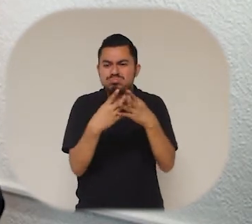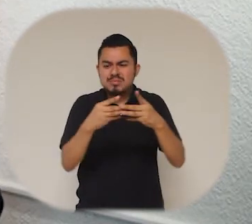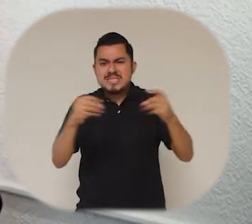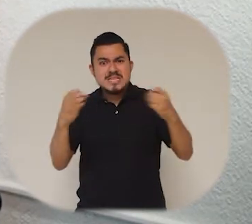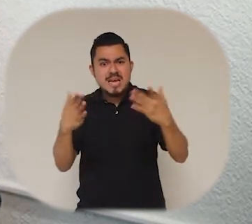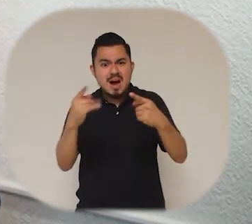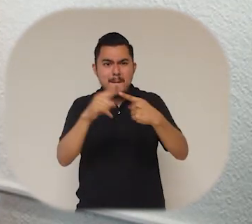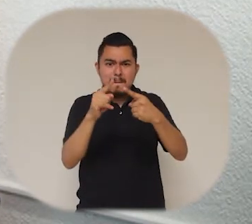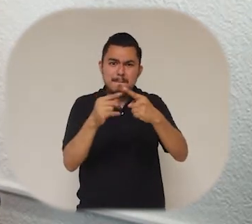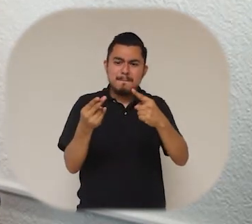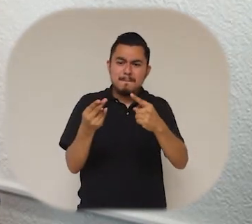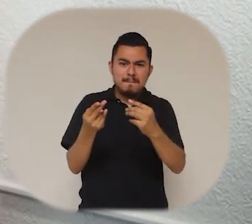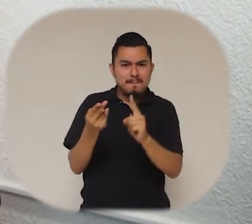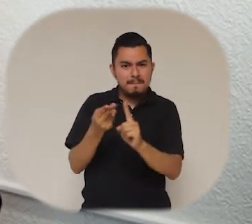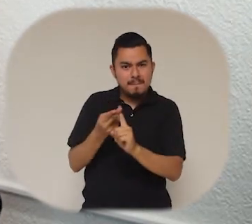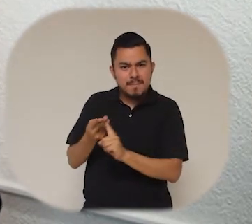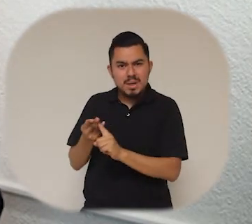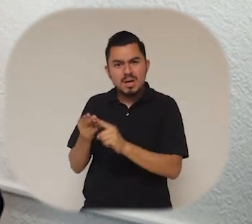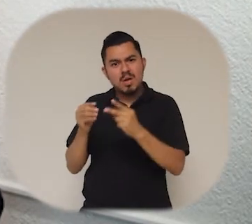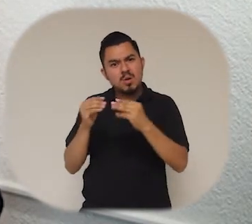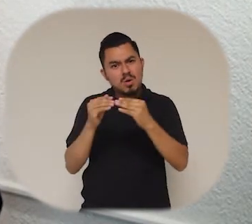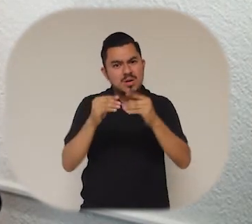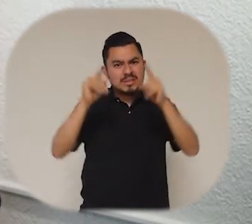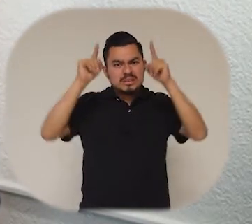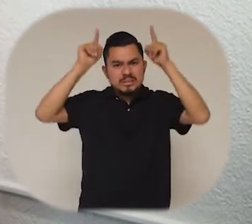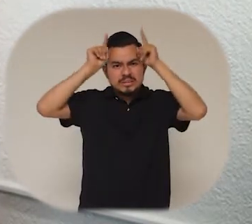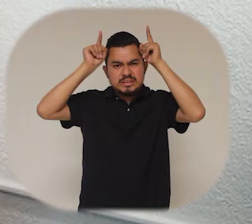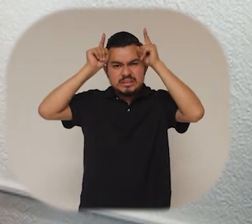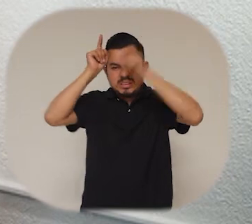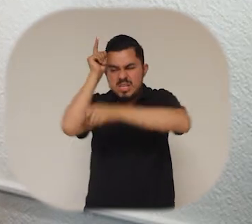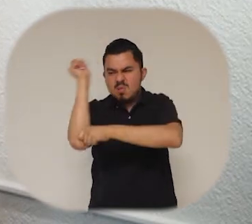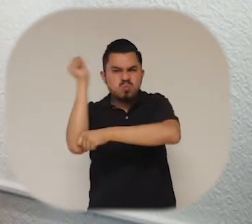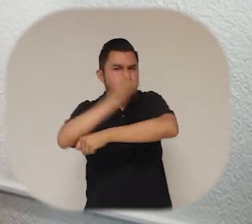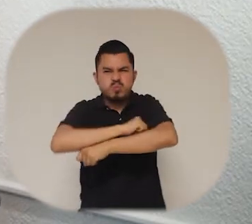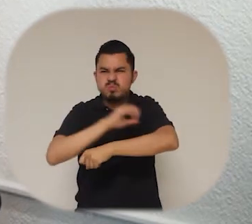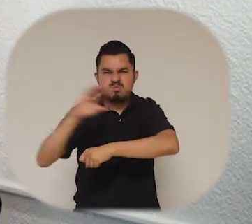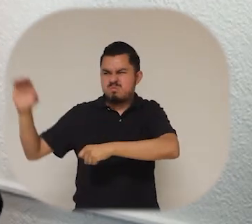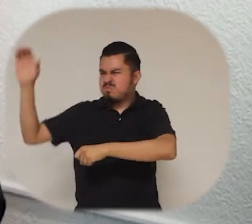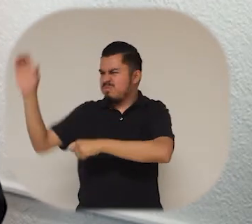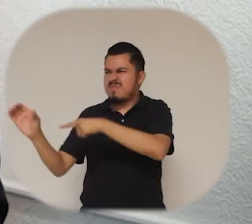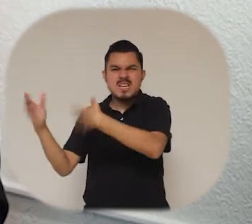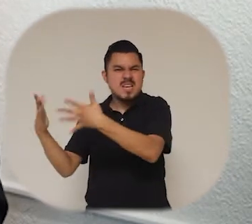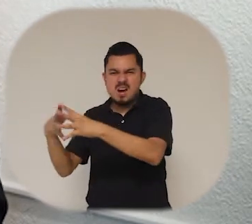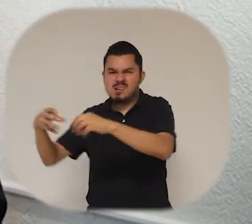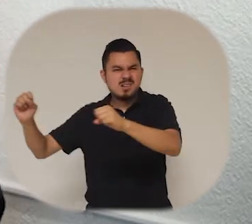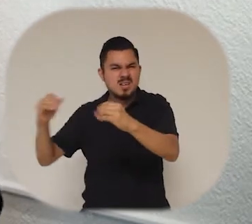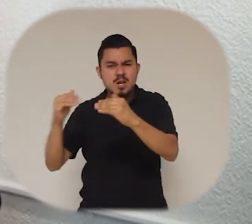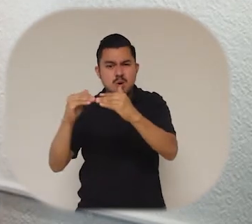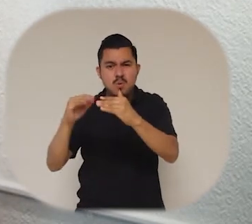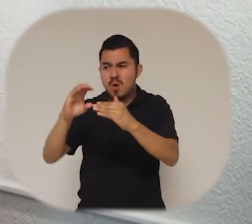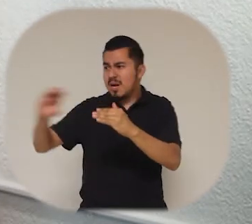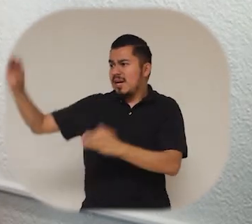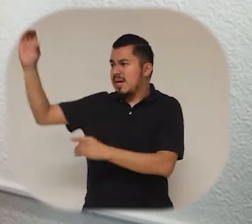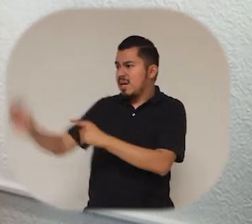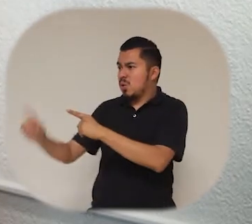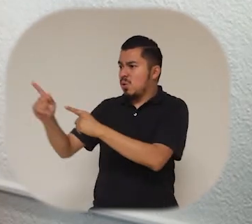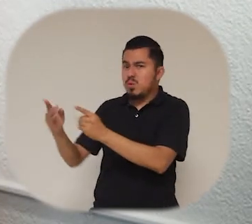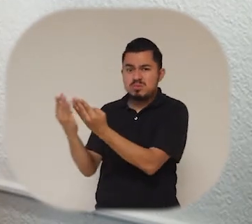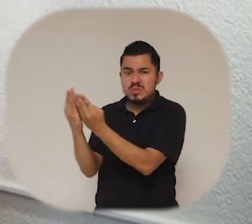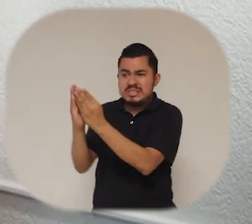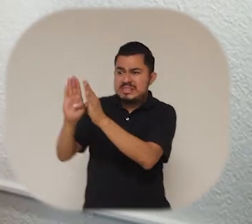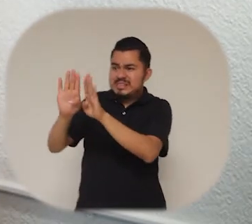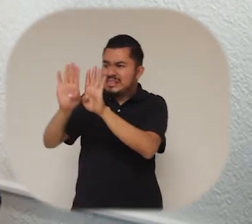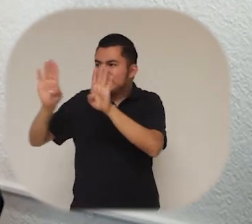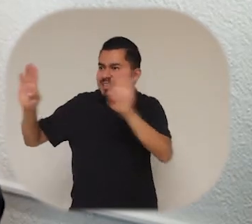mi pecado, el hecho de que Él haya destruido la cabeza de Satanás a través de la cruz, el hecho de que a través de la cruz Él ha abierto un camino para reconciliarnos con